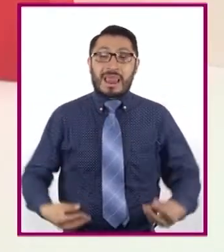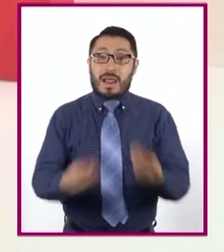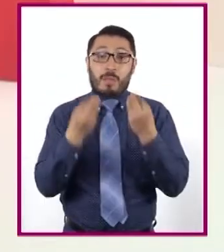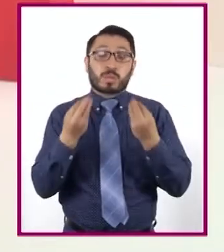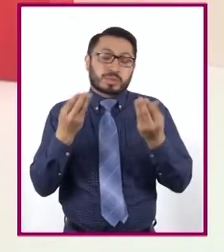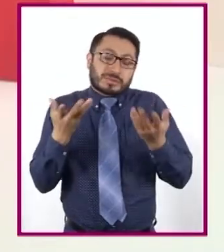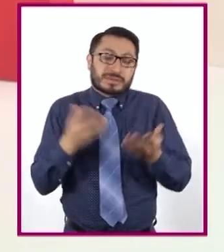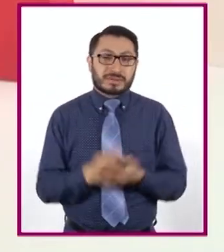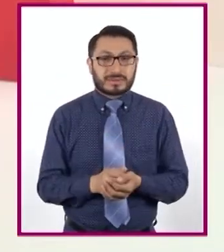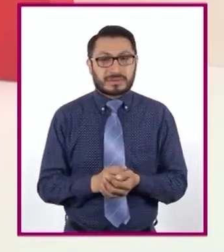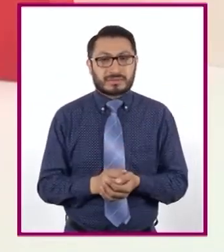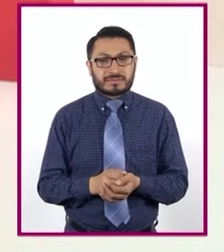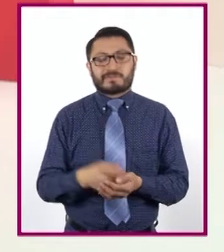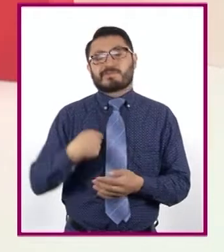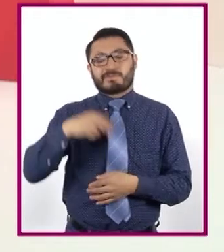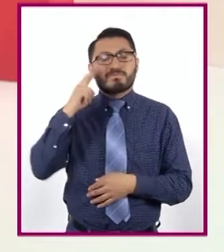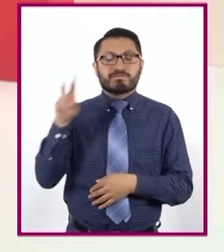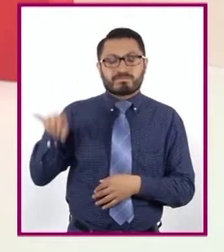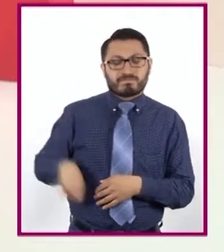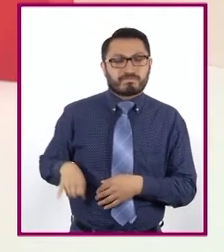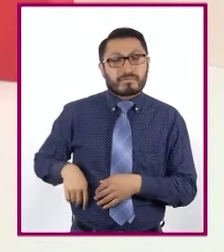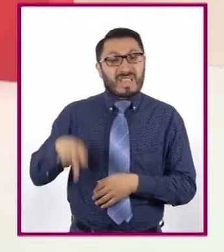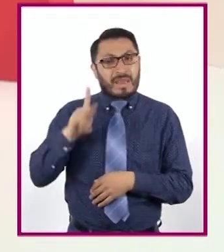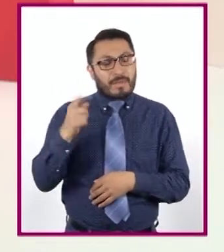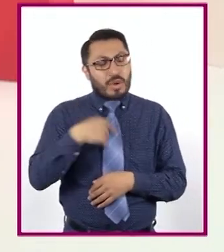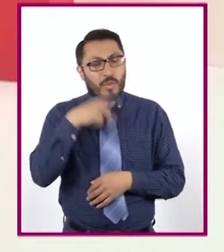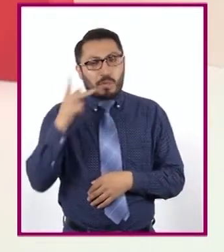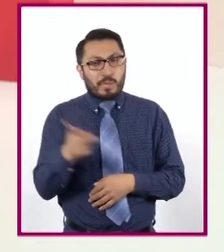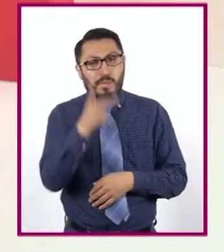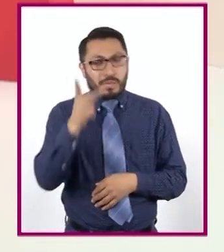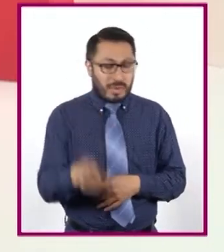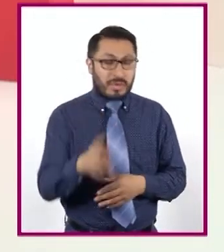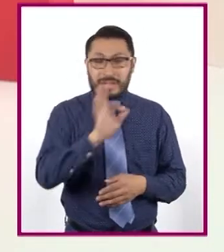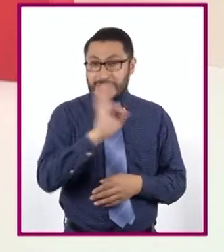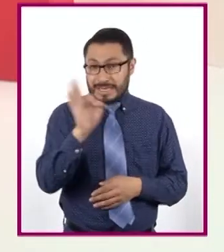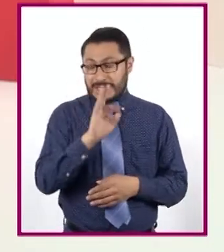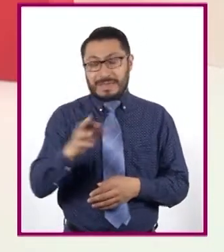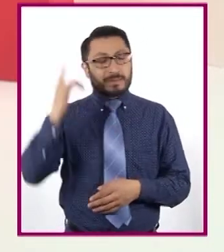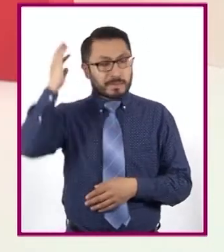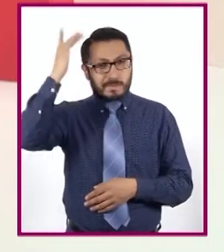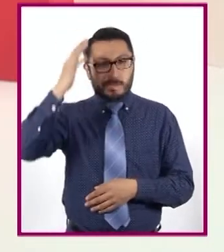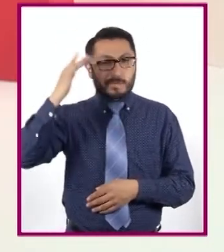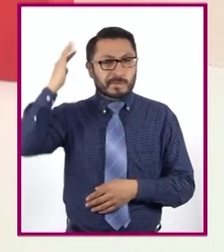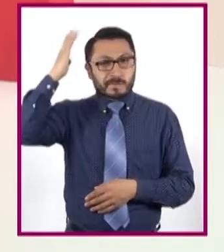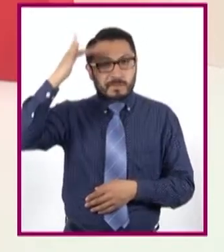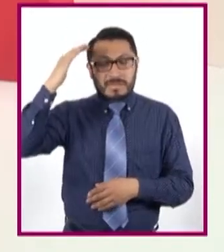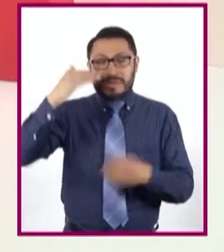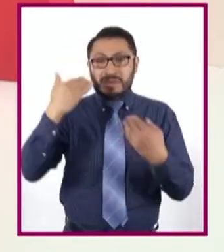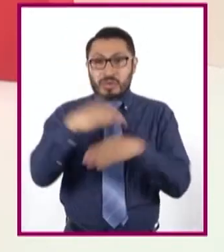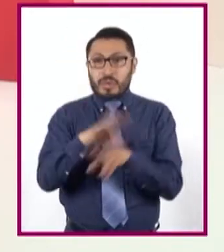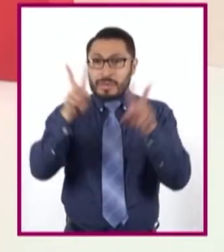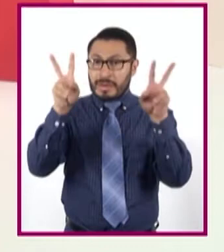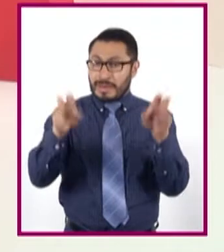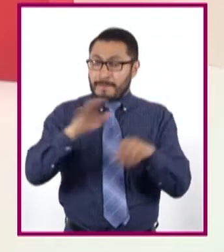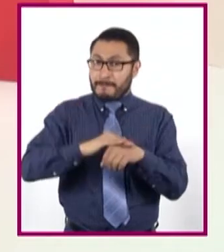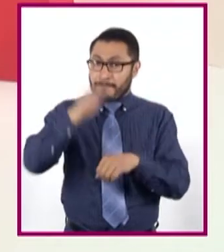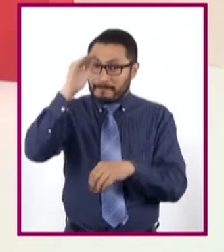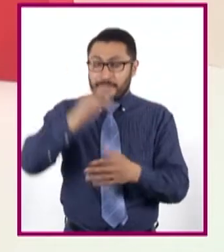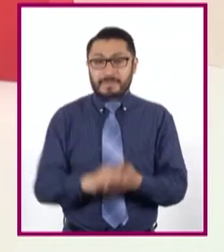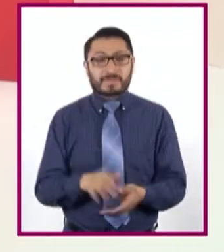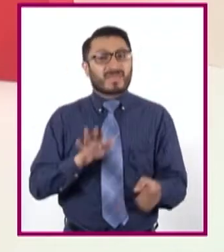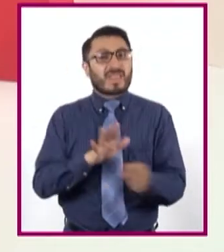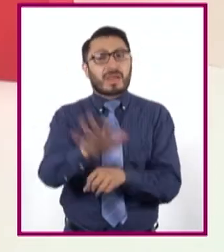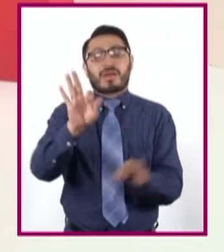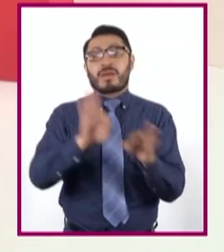parece más interesante, pero tengo una pregunta que nos puede ayudar a reflexionar más sobre el tema. ¿De qué